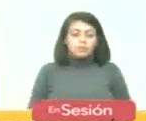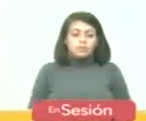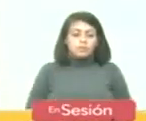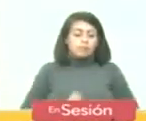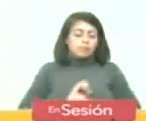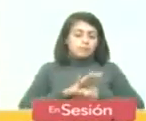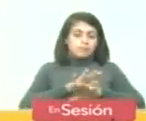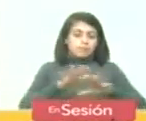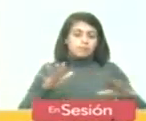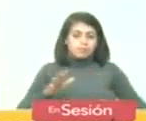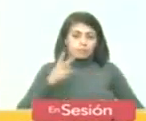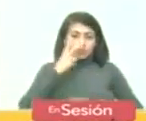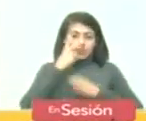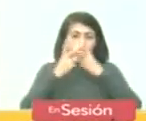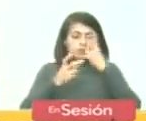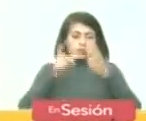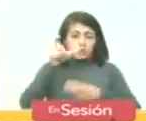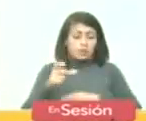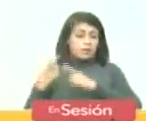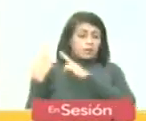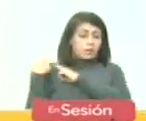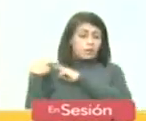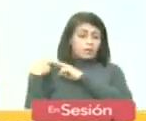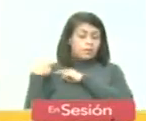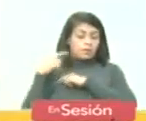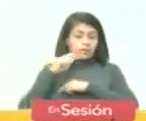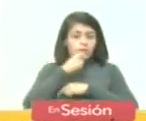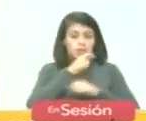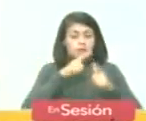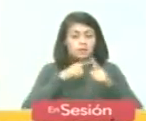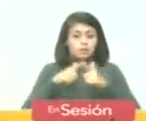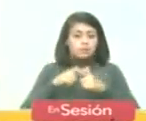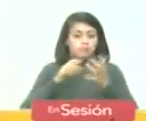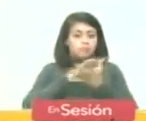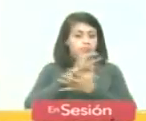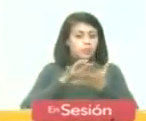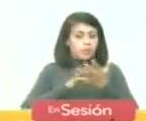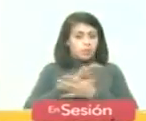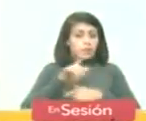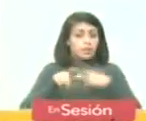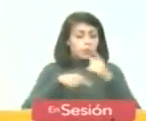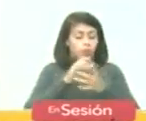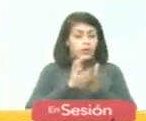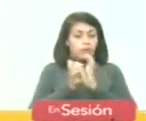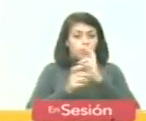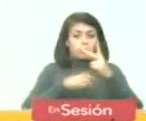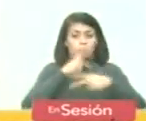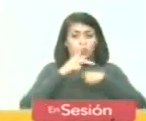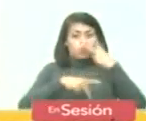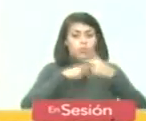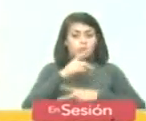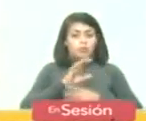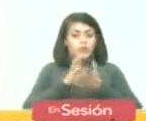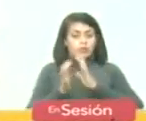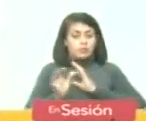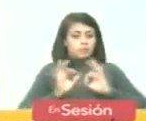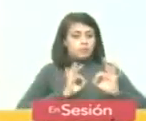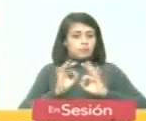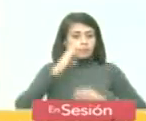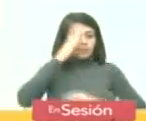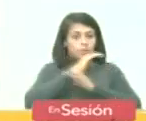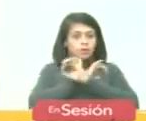despliegue la visita de una alta funcionaria en Taiwán con las consecuencias geopolíticas, geoestratégicas y